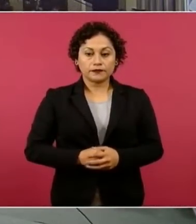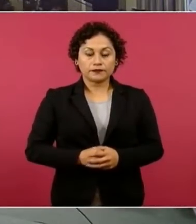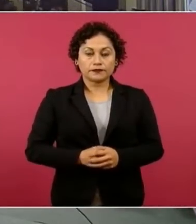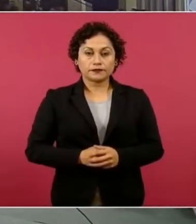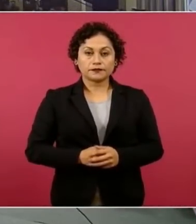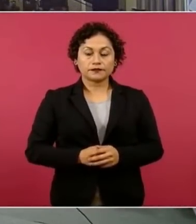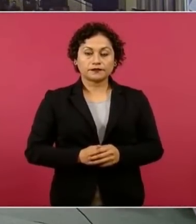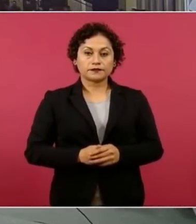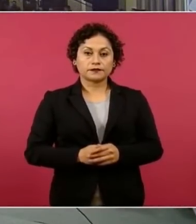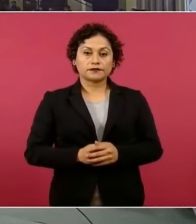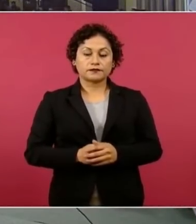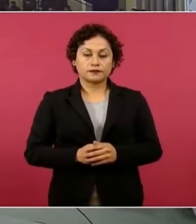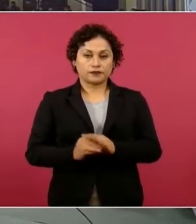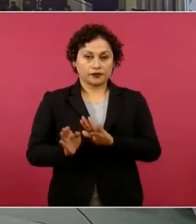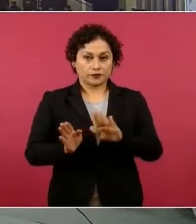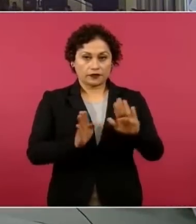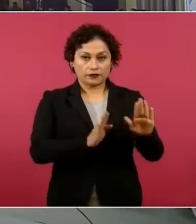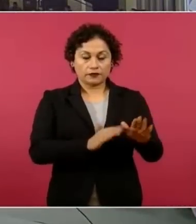Adelante.